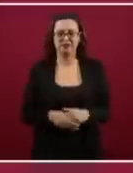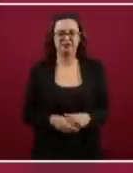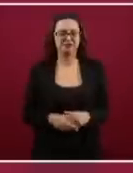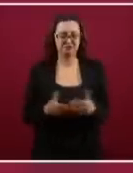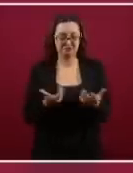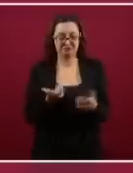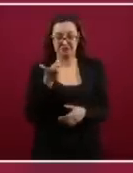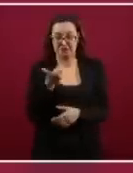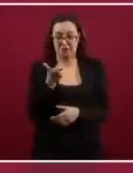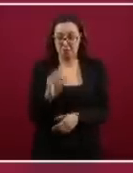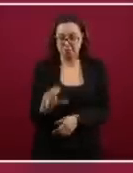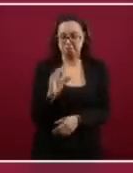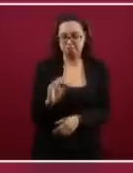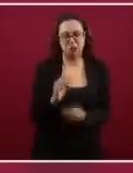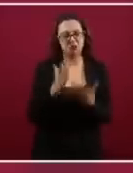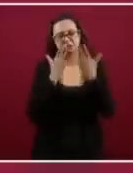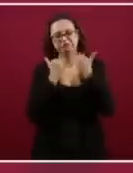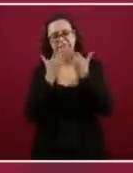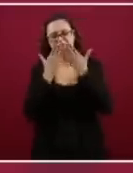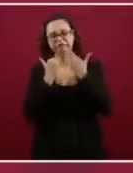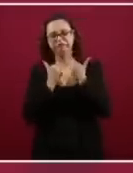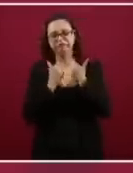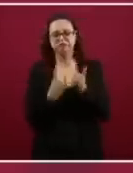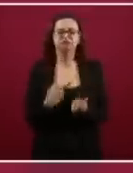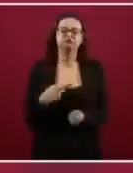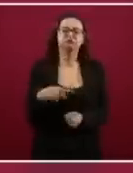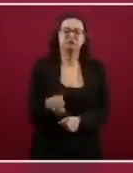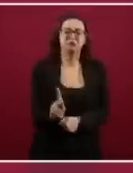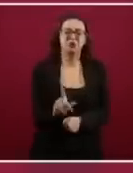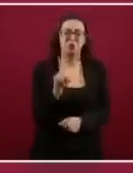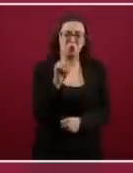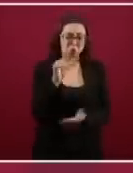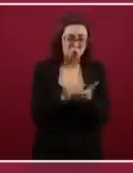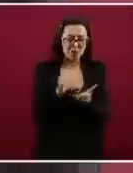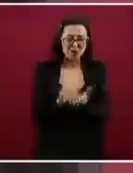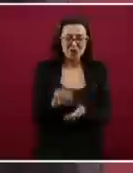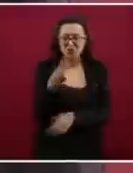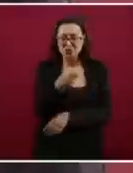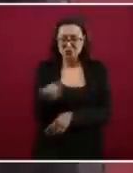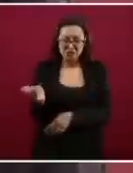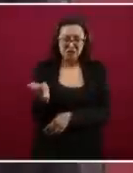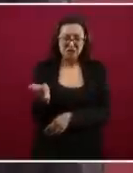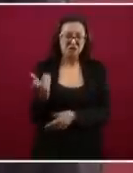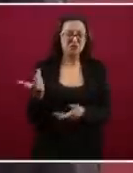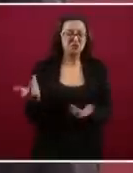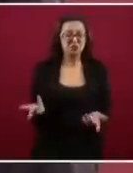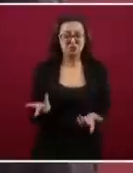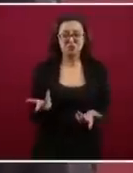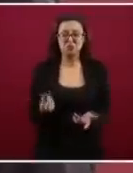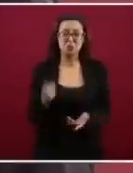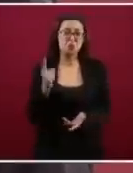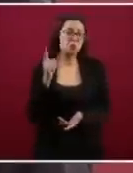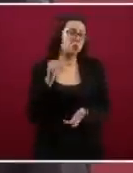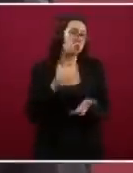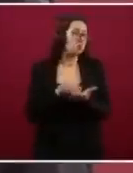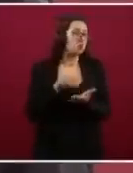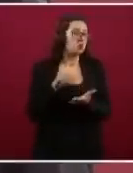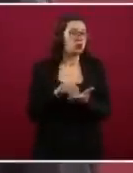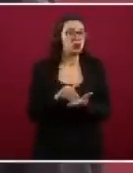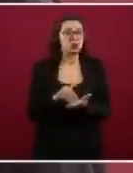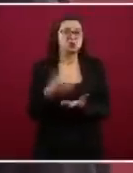no hay mucho, pero de todas maneras 1,200,000, 1,000,000 con aguinaldo,